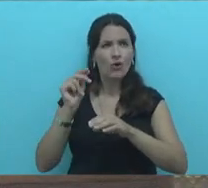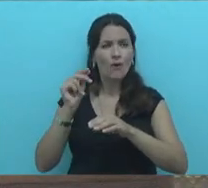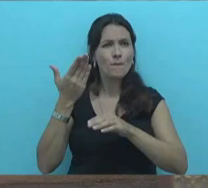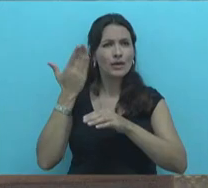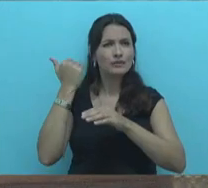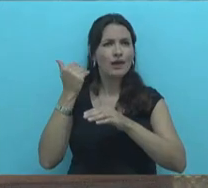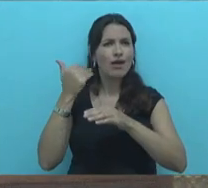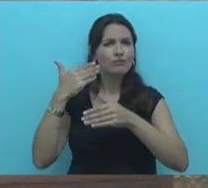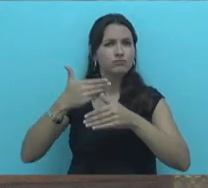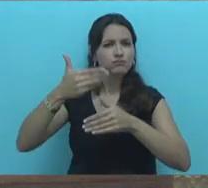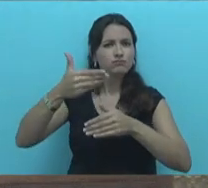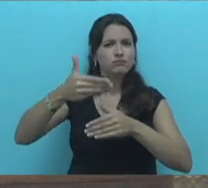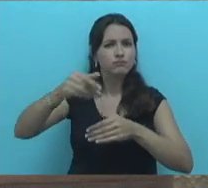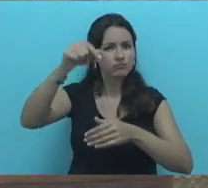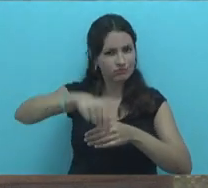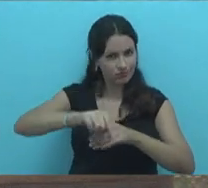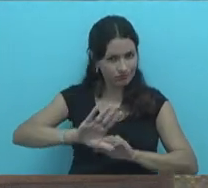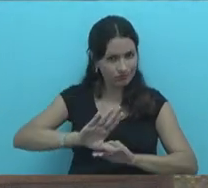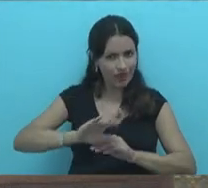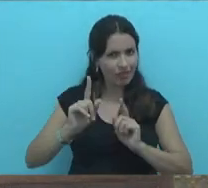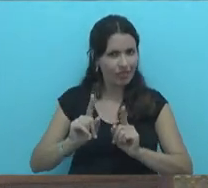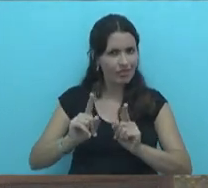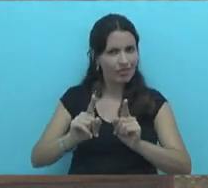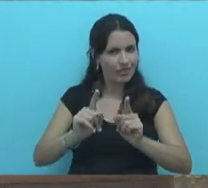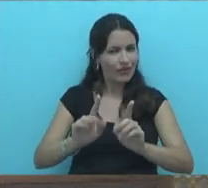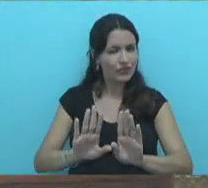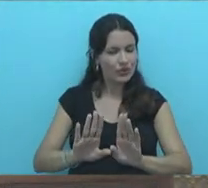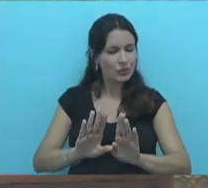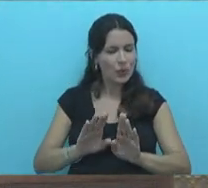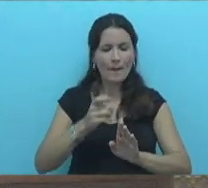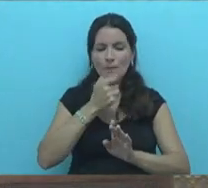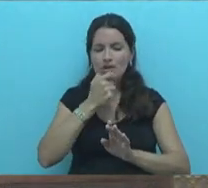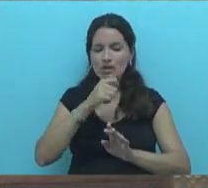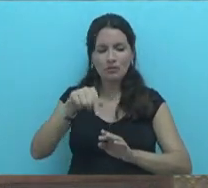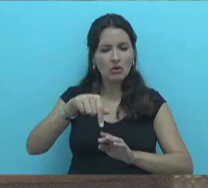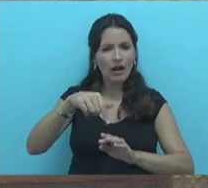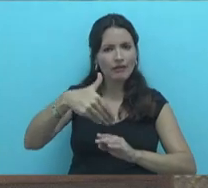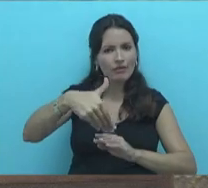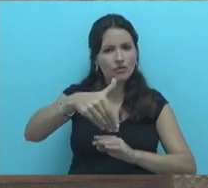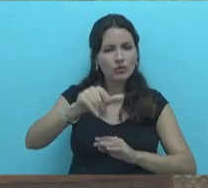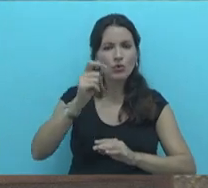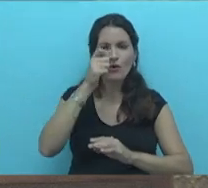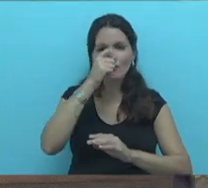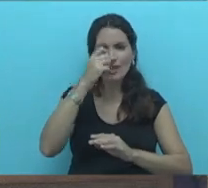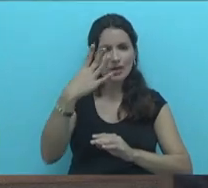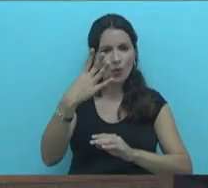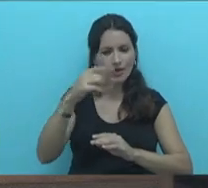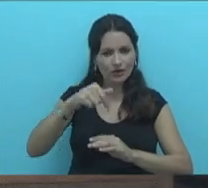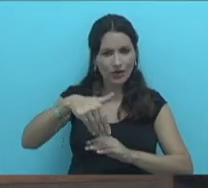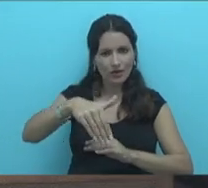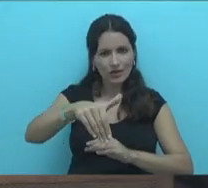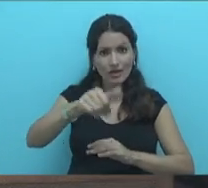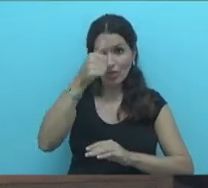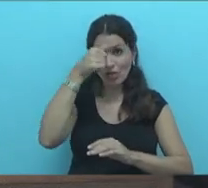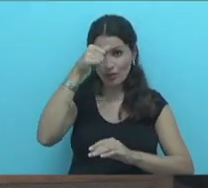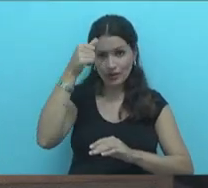y especialmente este 24 de marzo nos encuentra con un problema muy serio